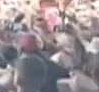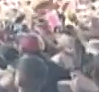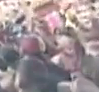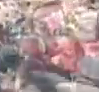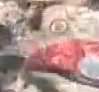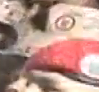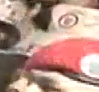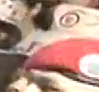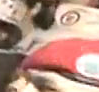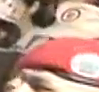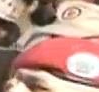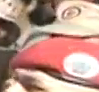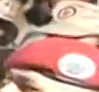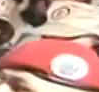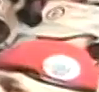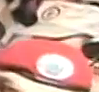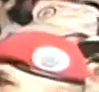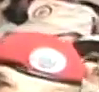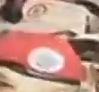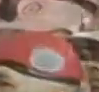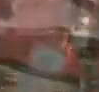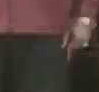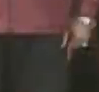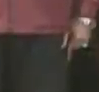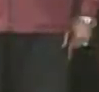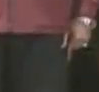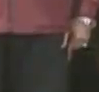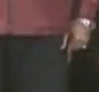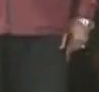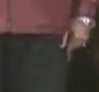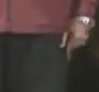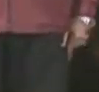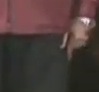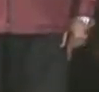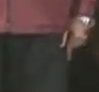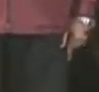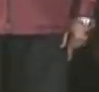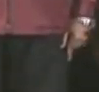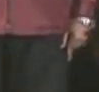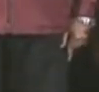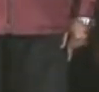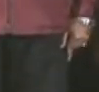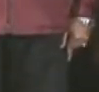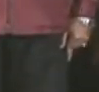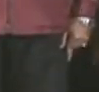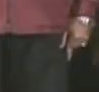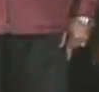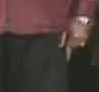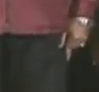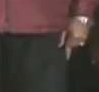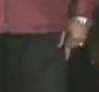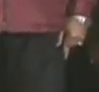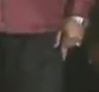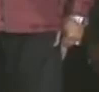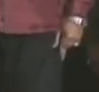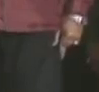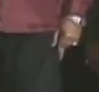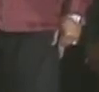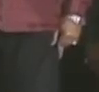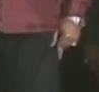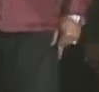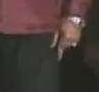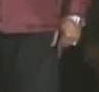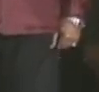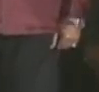Hugo Chávez, del sueño bolivariano, del sueño de Zamora, del sueño de Rodríguez, del sueño de Miranda, de